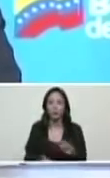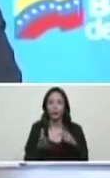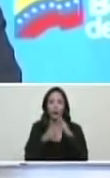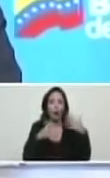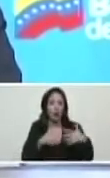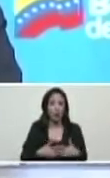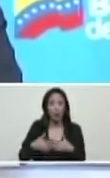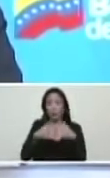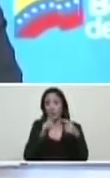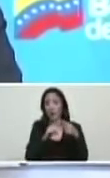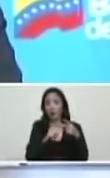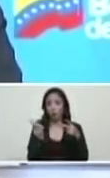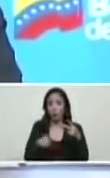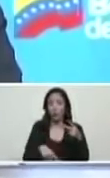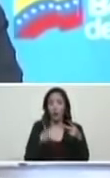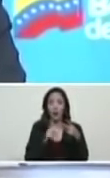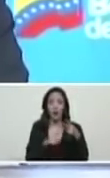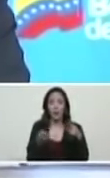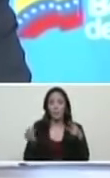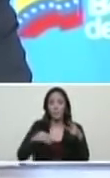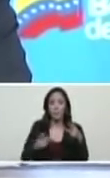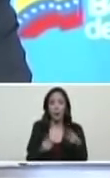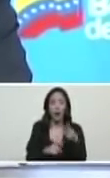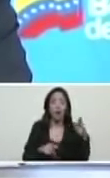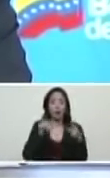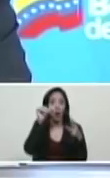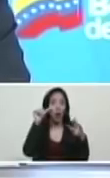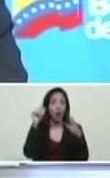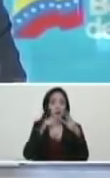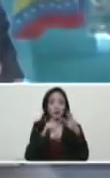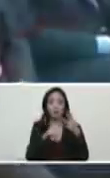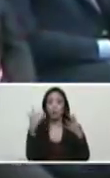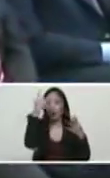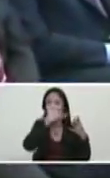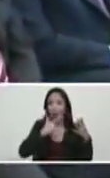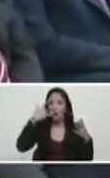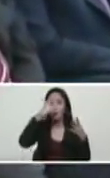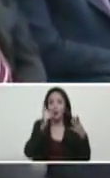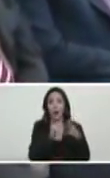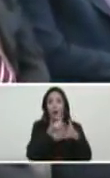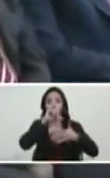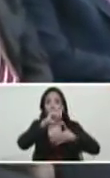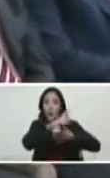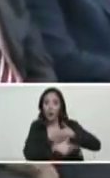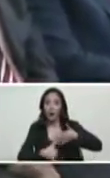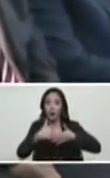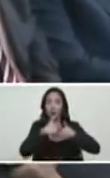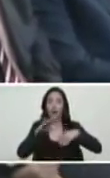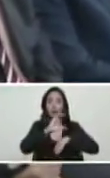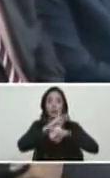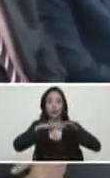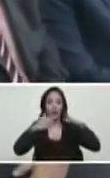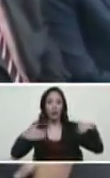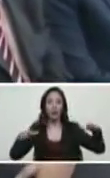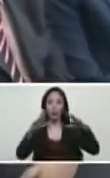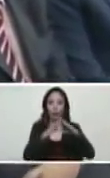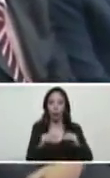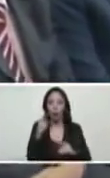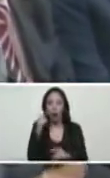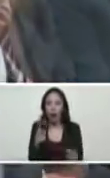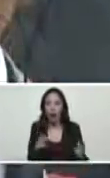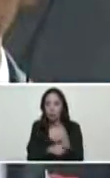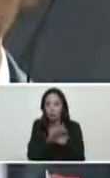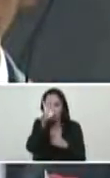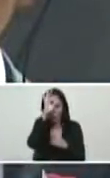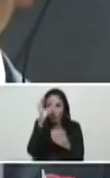Norteamérica, que vienen de Asia, de África, de América Latina, del Caribe, que no conocían a